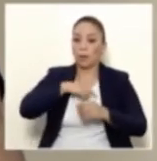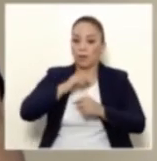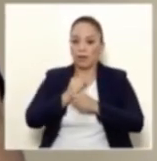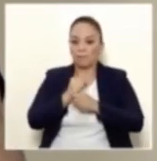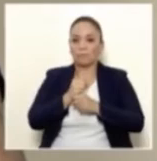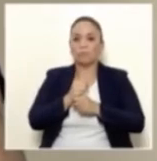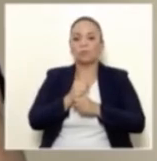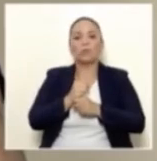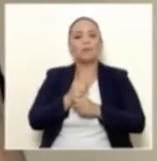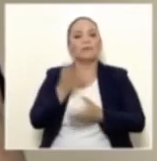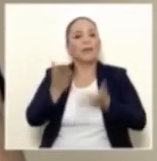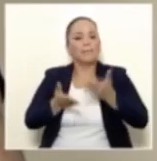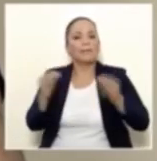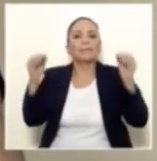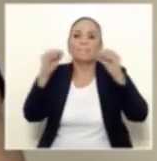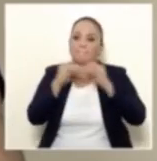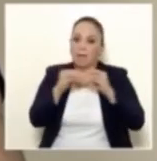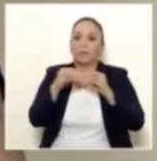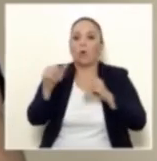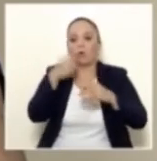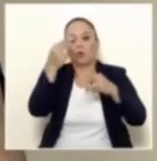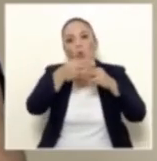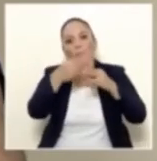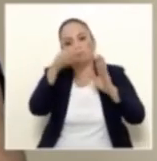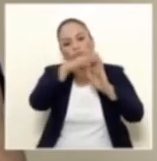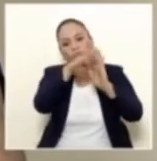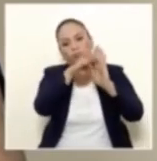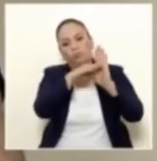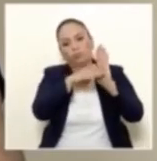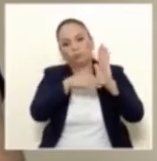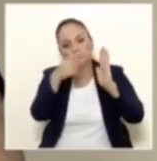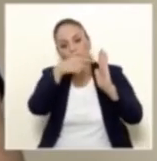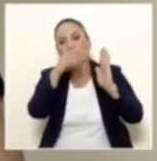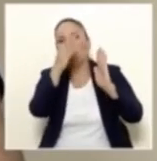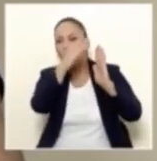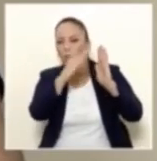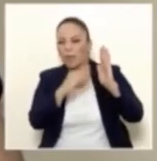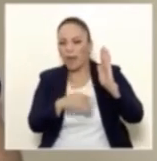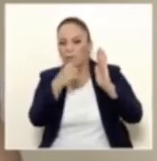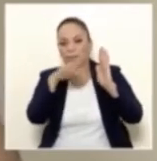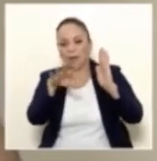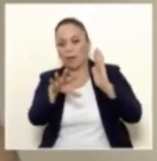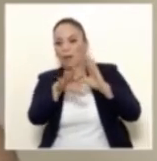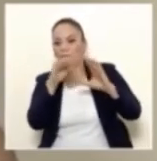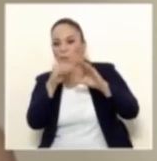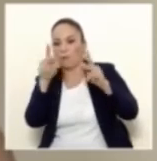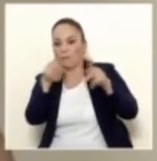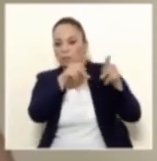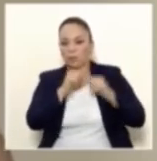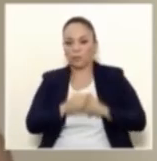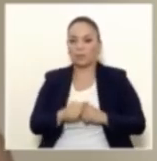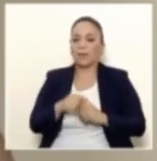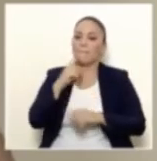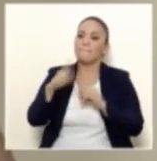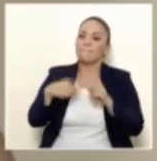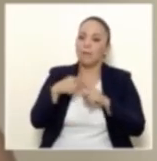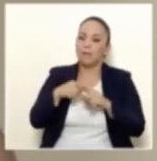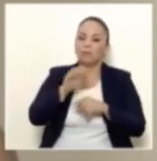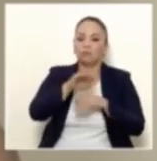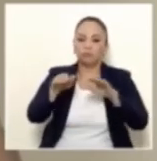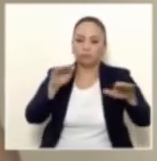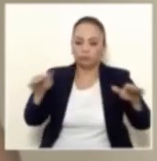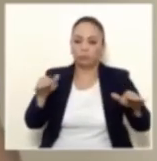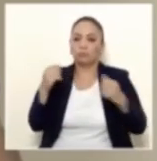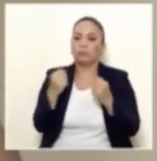hayan más comunidades en la lista para evacuar personas y aprovecho fortalecer el llamado que hizo